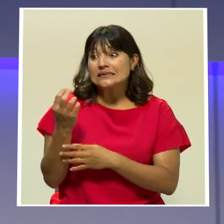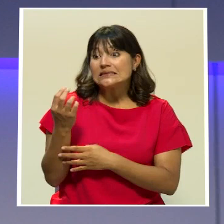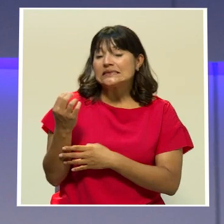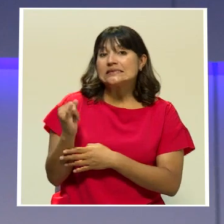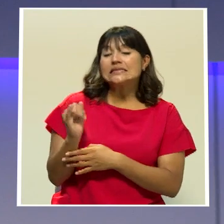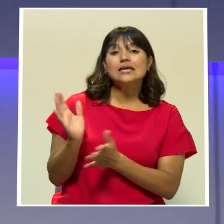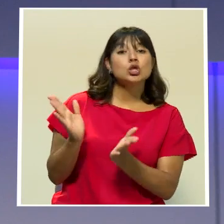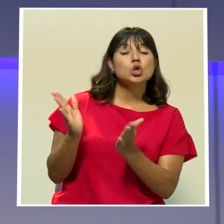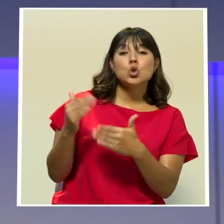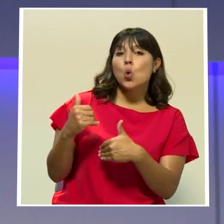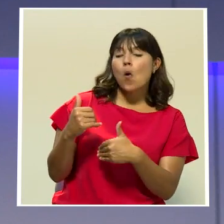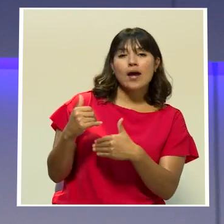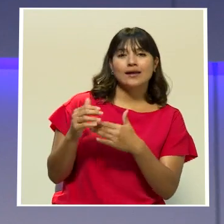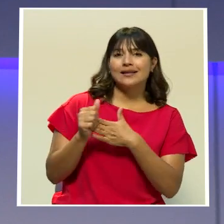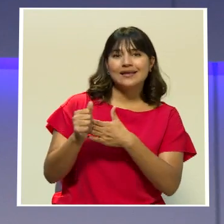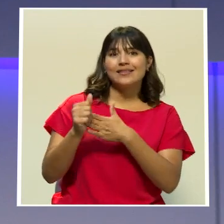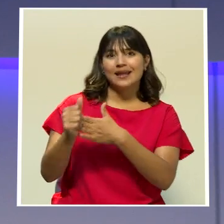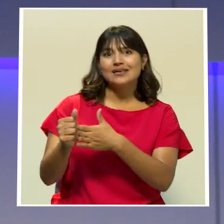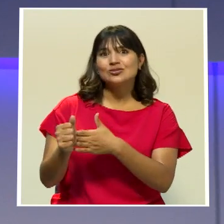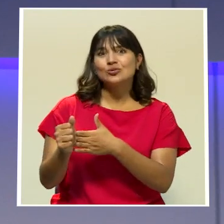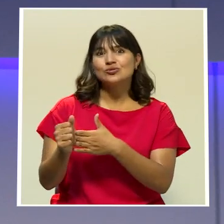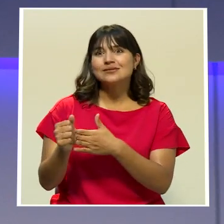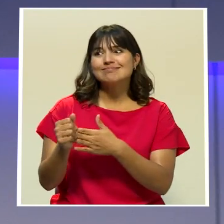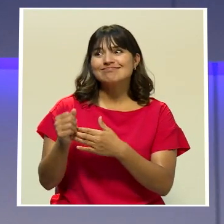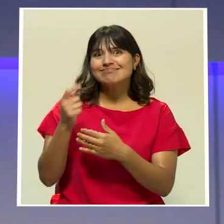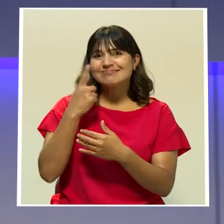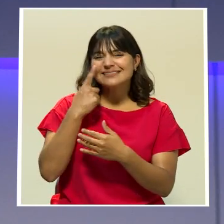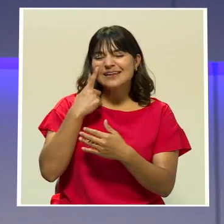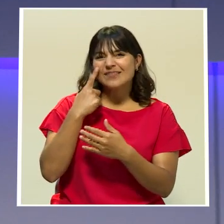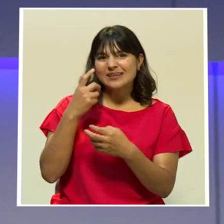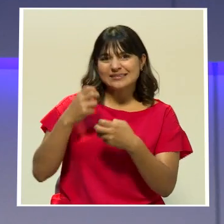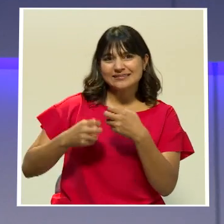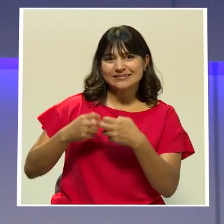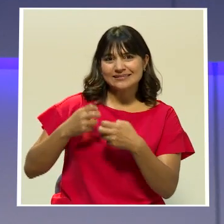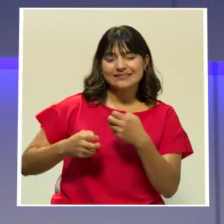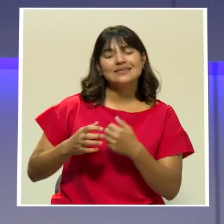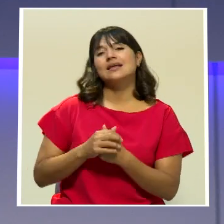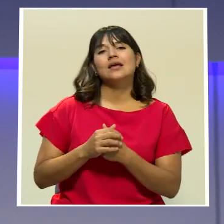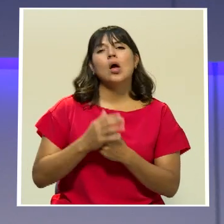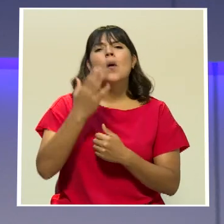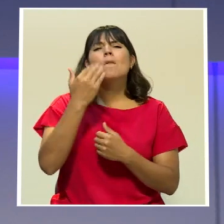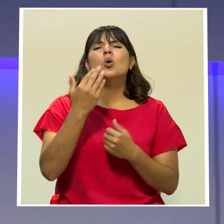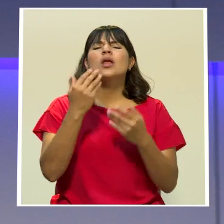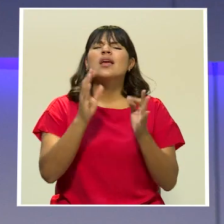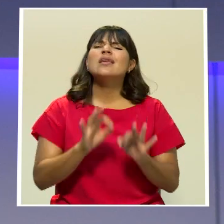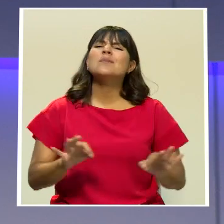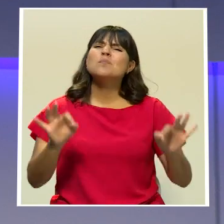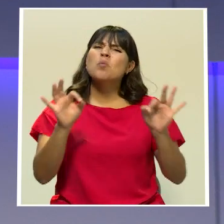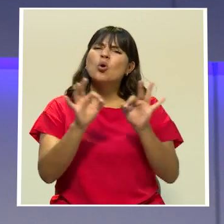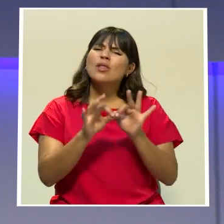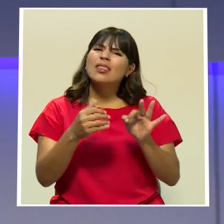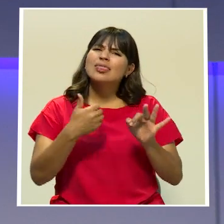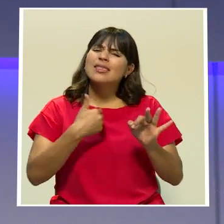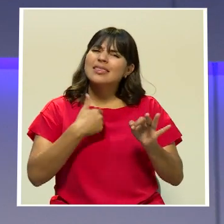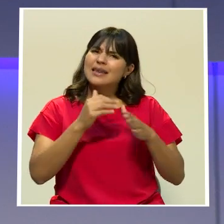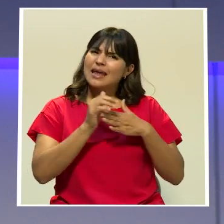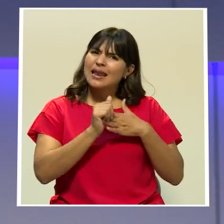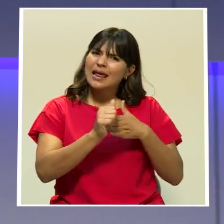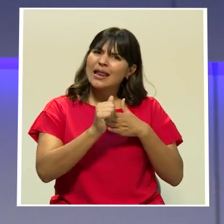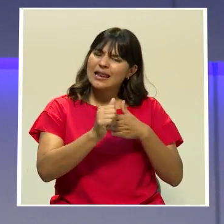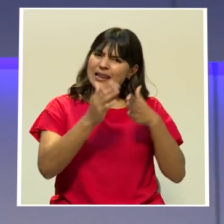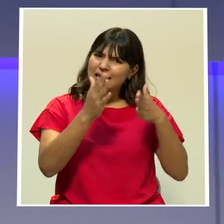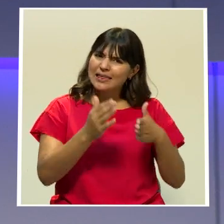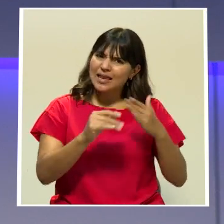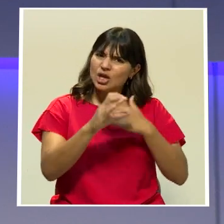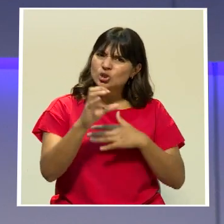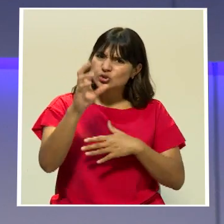que enriquezcan la esfera pública. ¿Cuál es la importancia de los liderazgos? Es lo mismo un líder